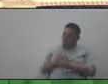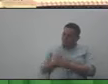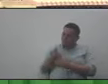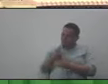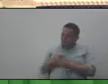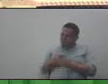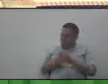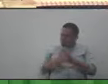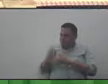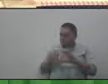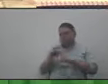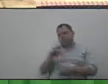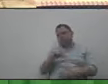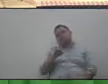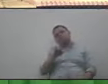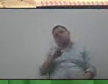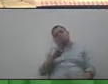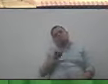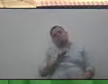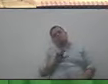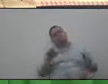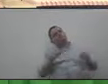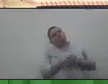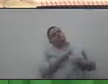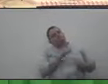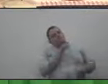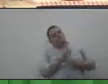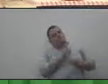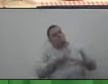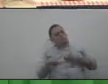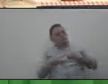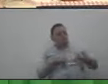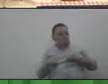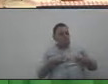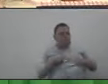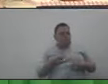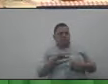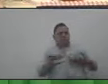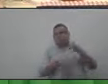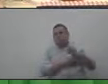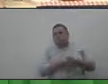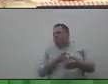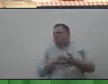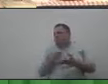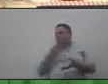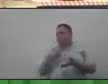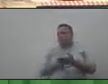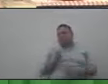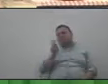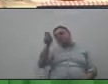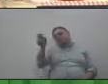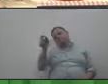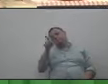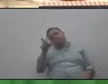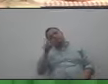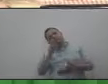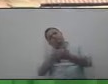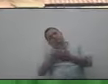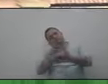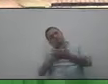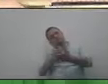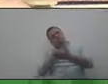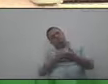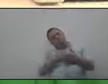la labor de la doctora Nuria y todo su equipo, eso no es que llegó allá a los ministerios, a la superintendencia, a donde se hacen todas estas